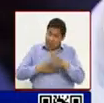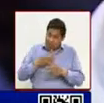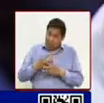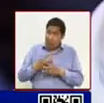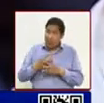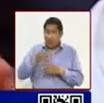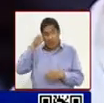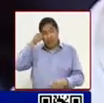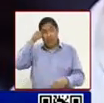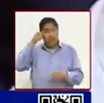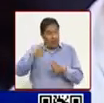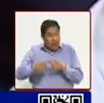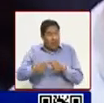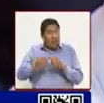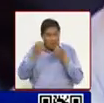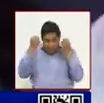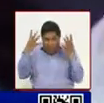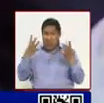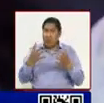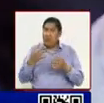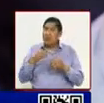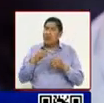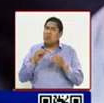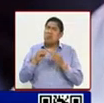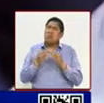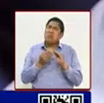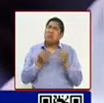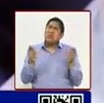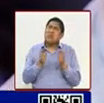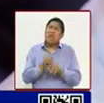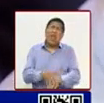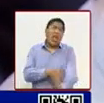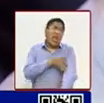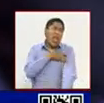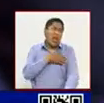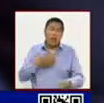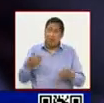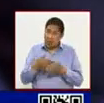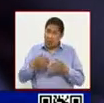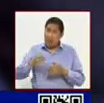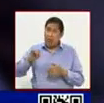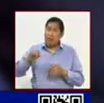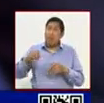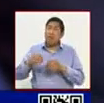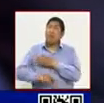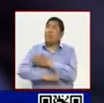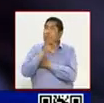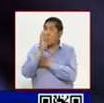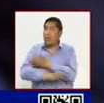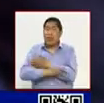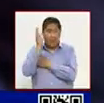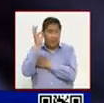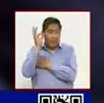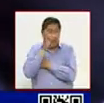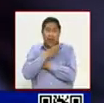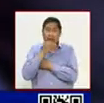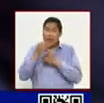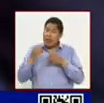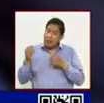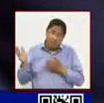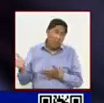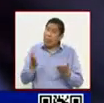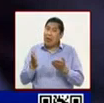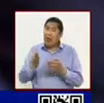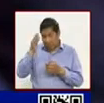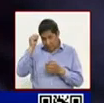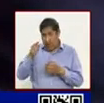y claro, se acordaron más de uno, ¿no? Es de un pueblito muy lejano, cerca de Jujuy, de la frontera, de los campeones del mundo, y lo llevaron para